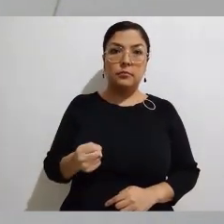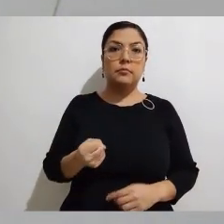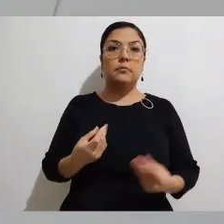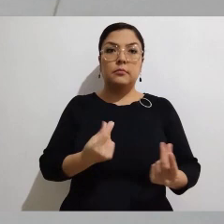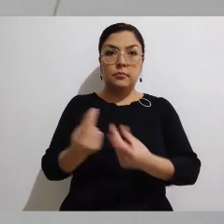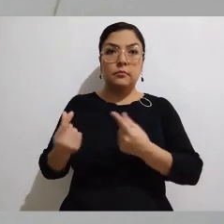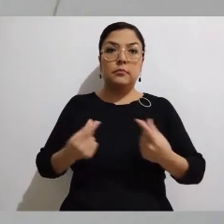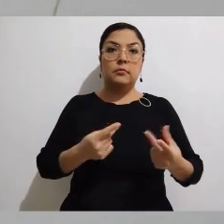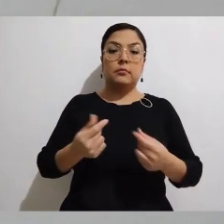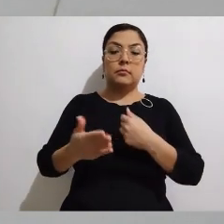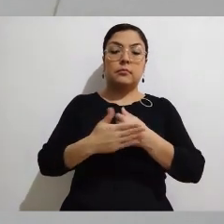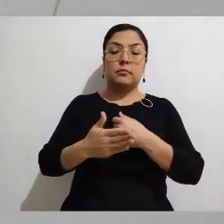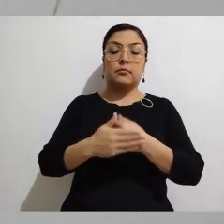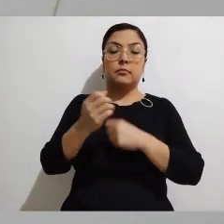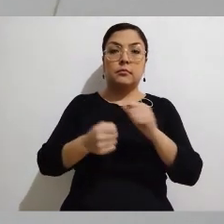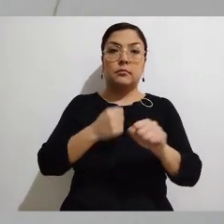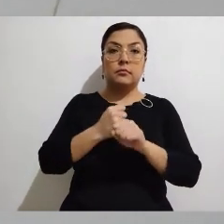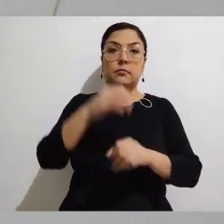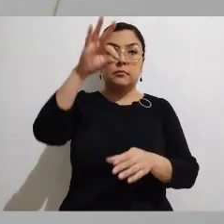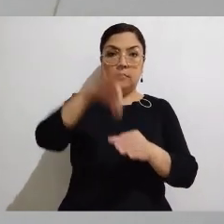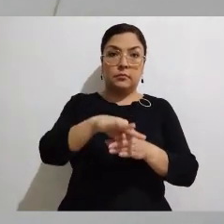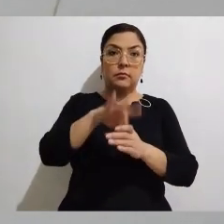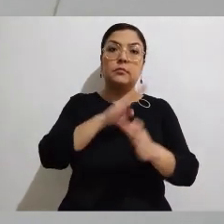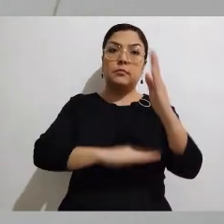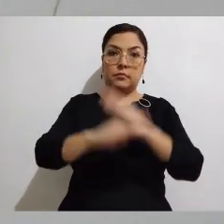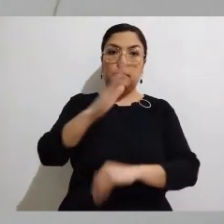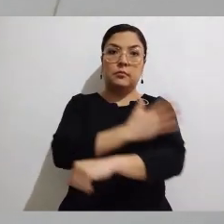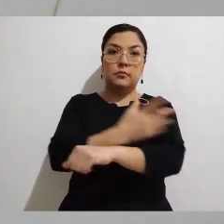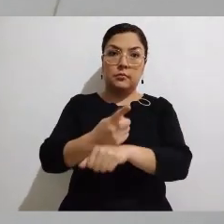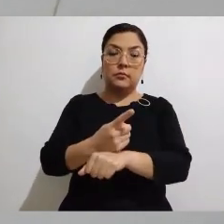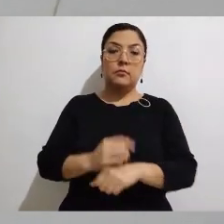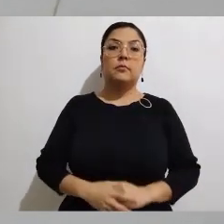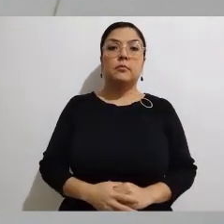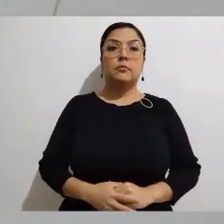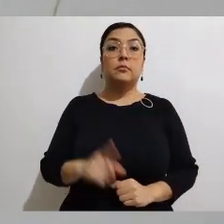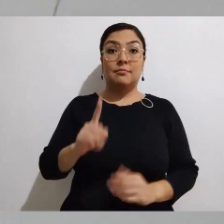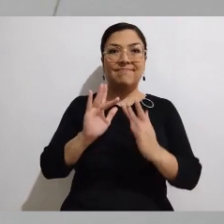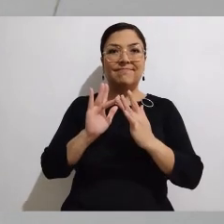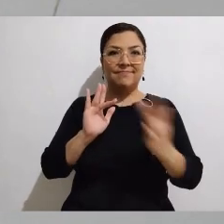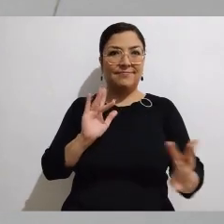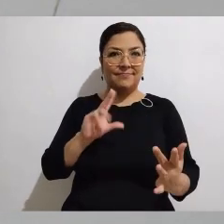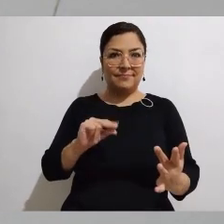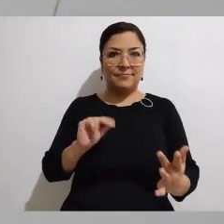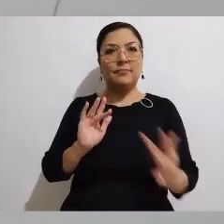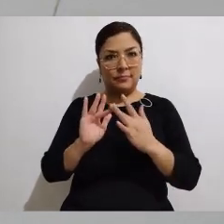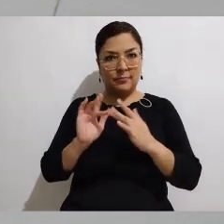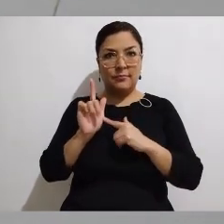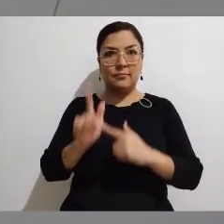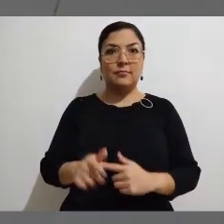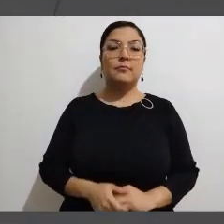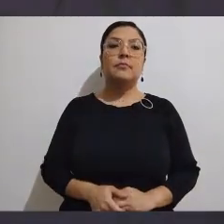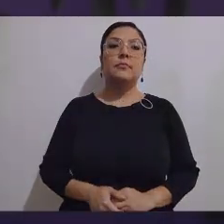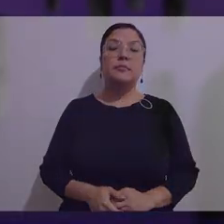ofrecerle a la ciudadanía elecciones limpias, transparentes, eficientes y eficaces. No se vayan, regresamos ahorita al programa de la